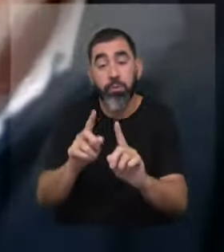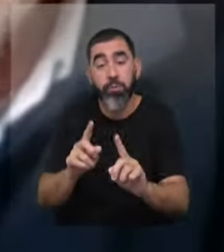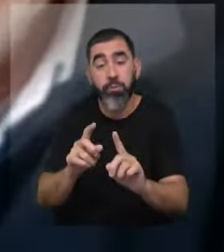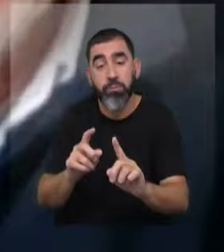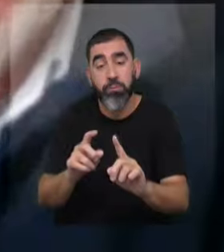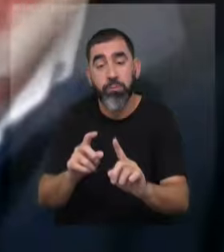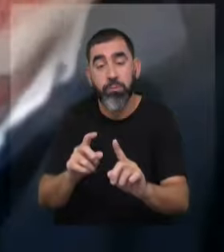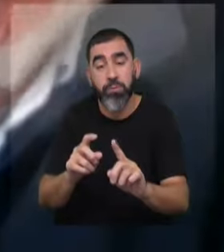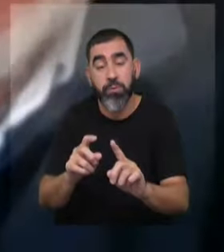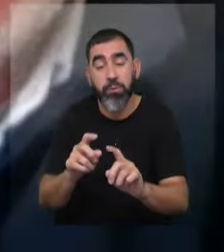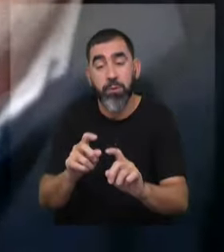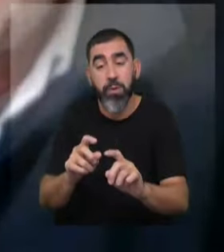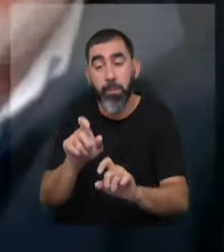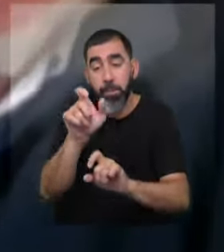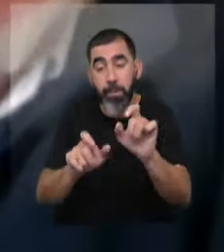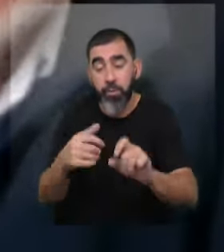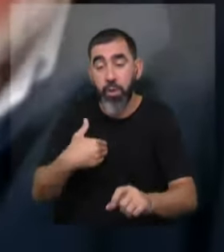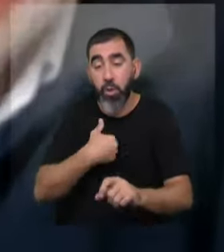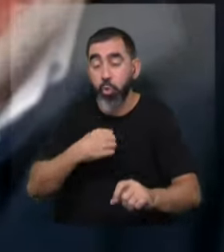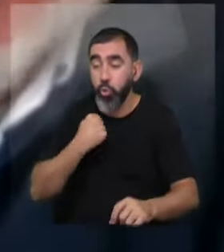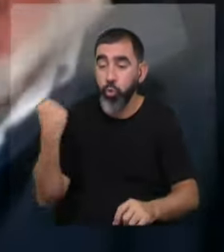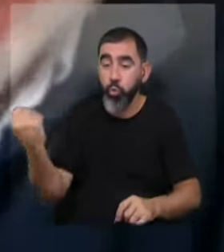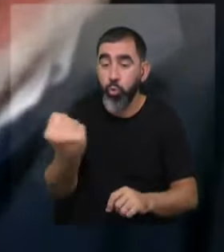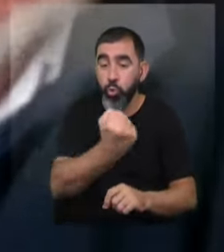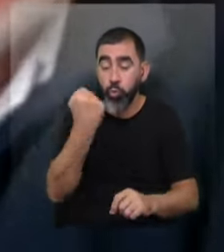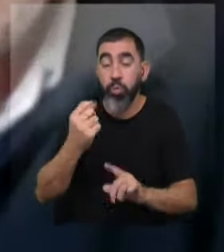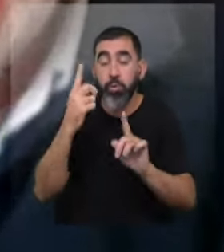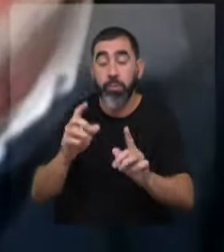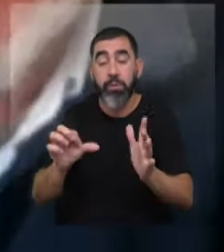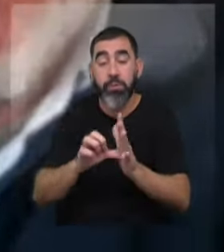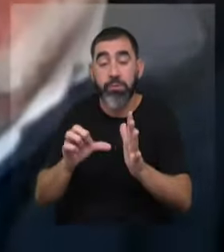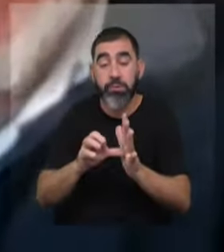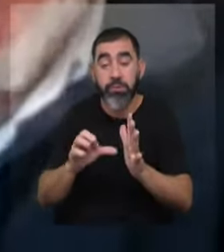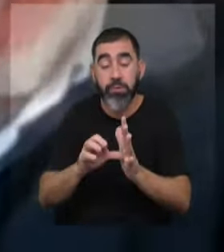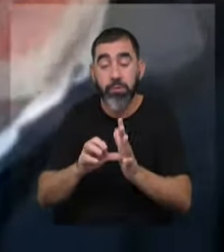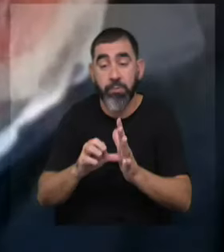una serie de poblaciones que juegan un papel muy importante, inclusive en los sistemas